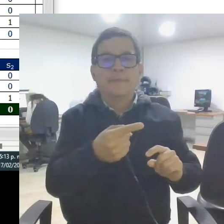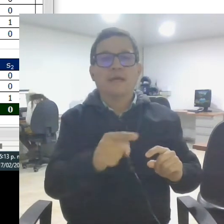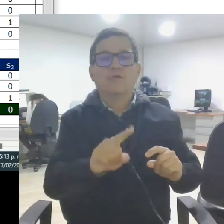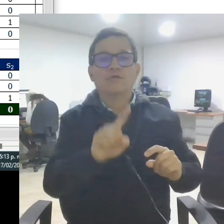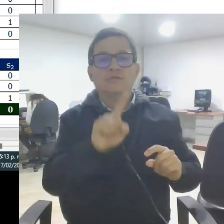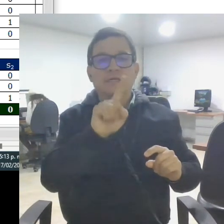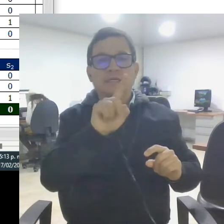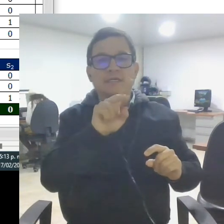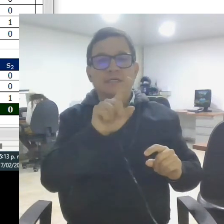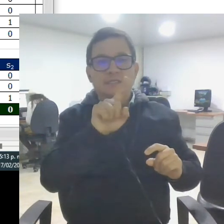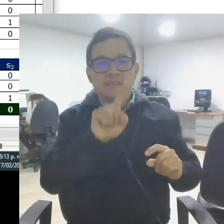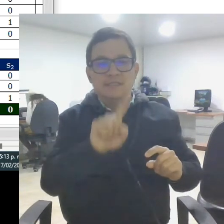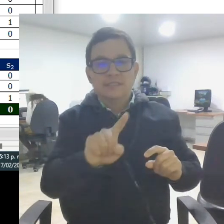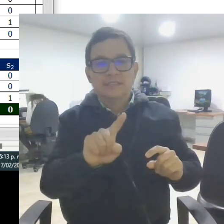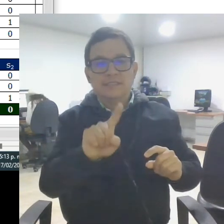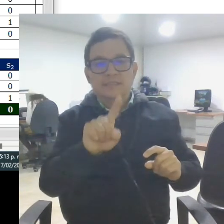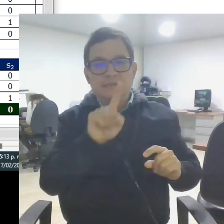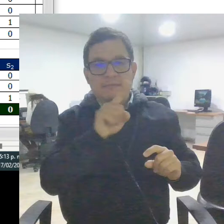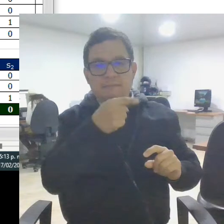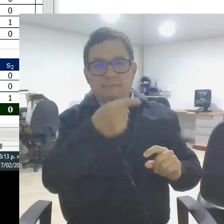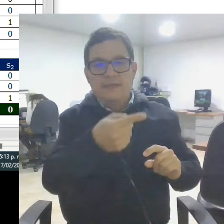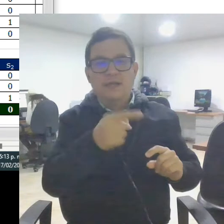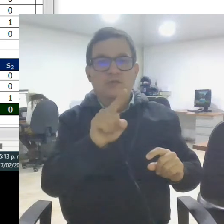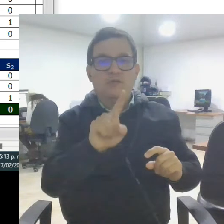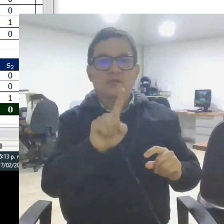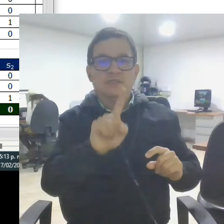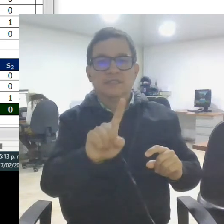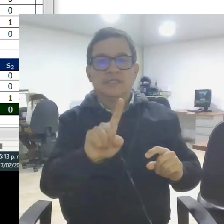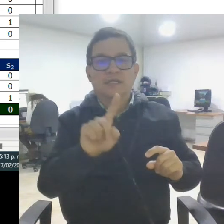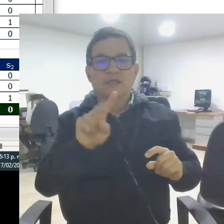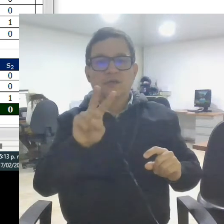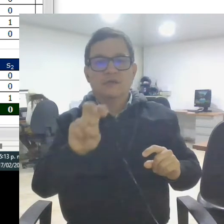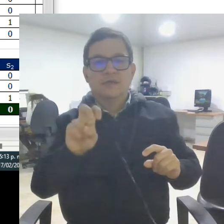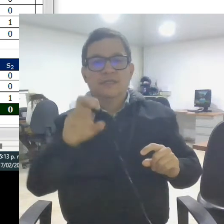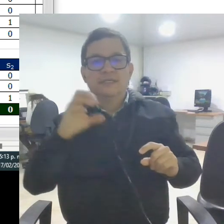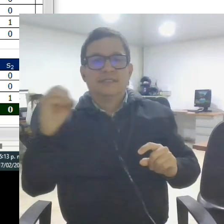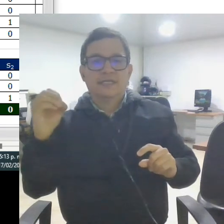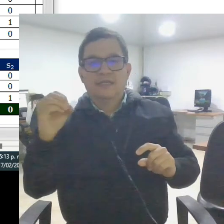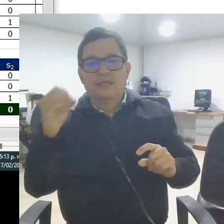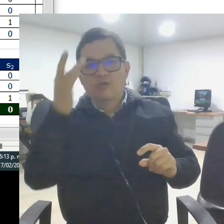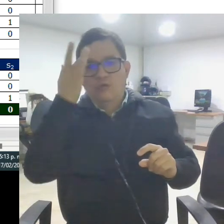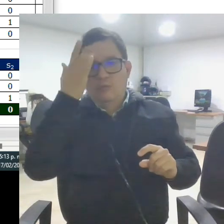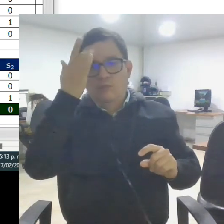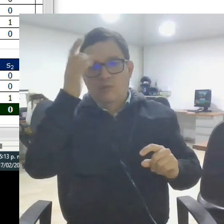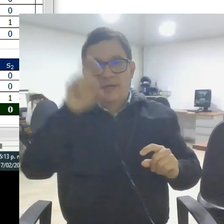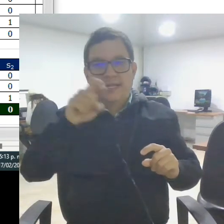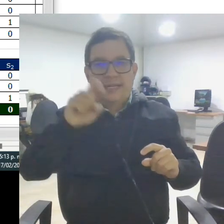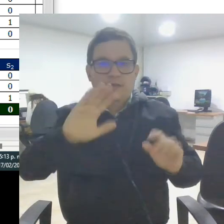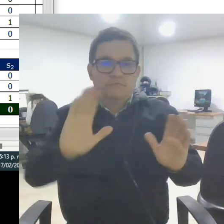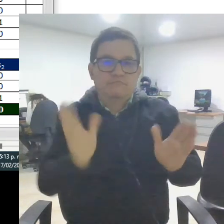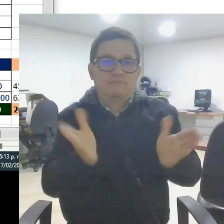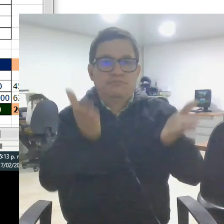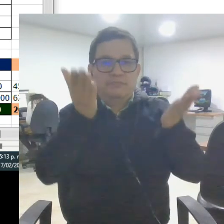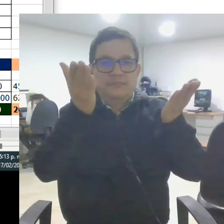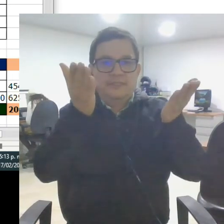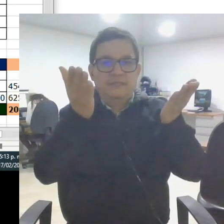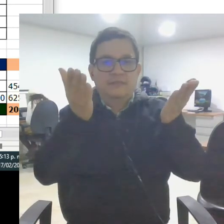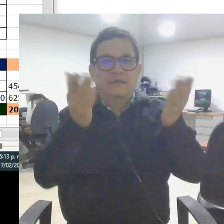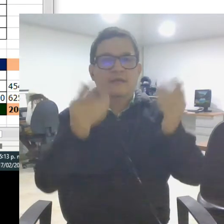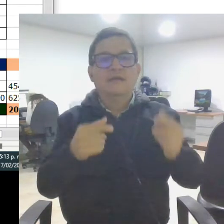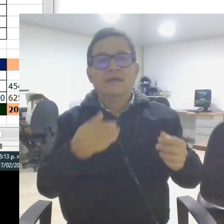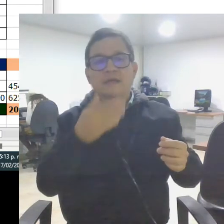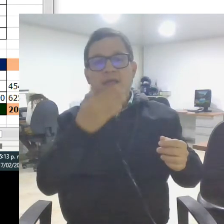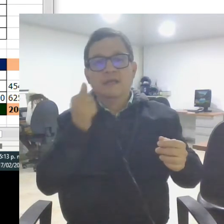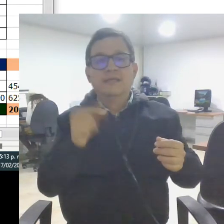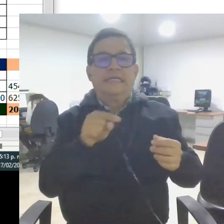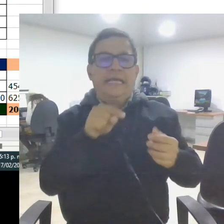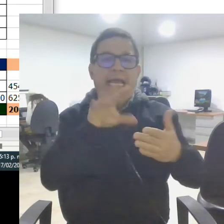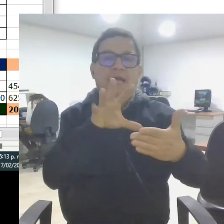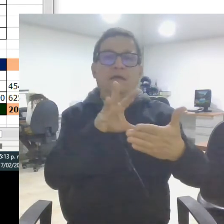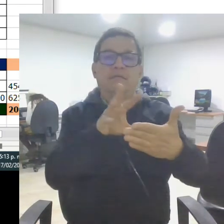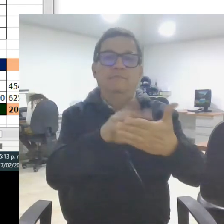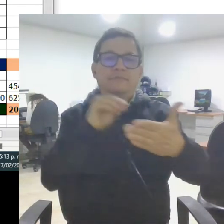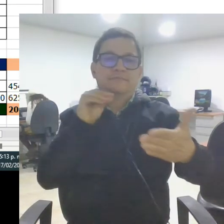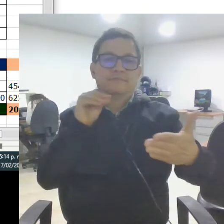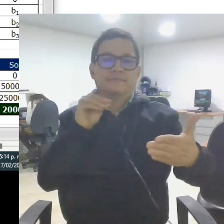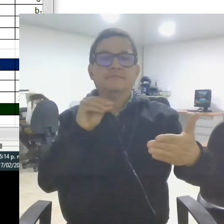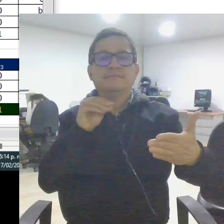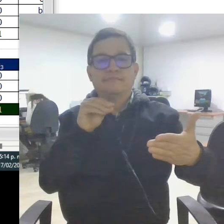170 o valor negativo de 170 porque estoy maximizando. Elijo este valor de